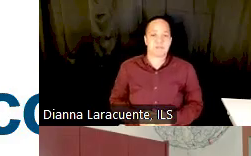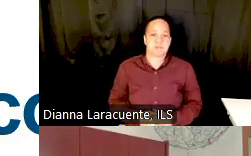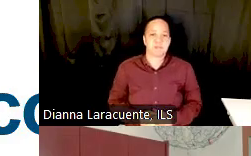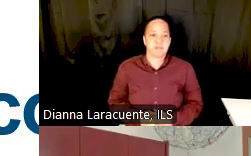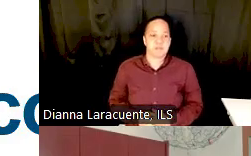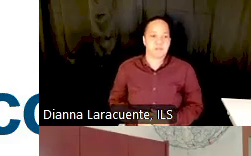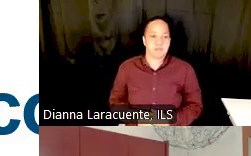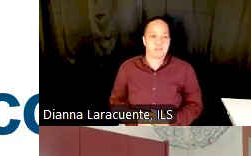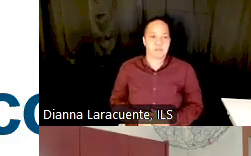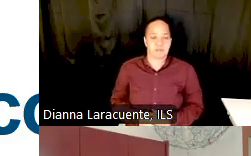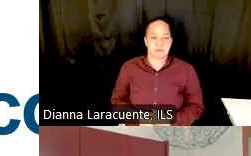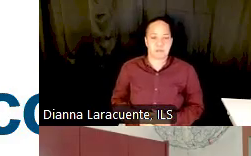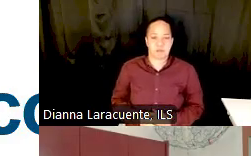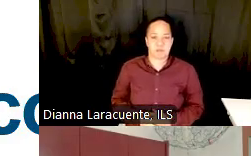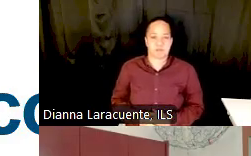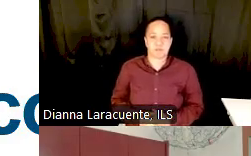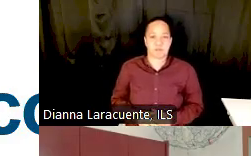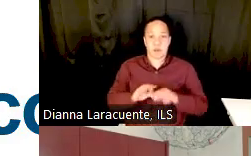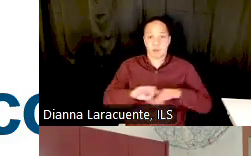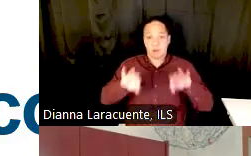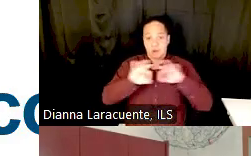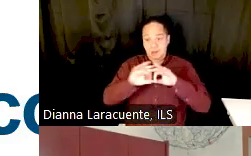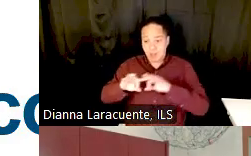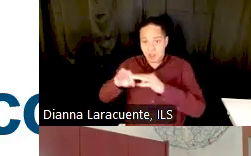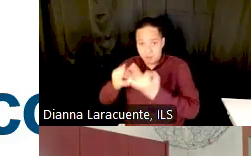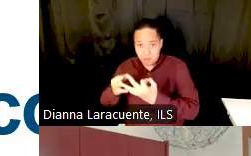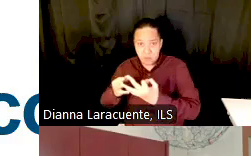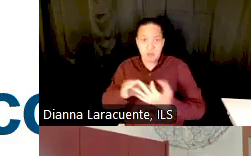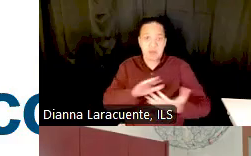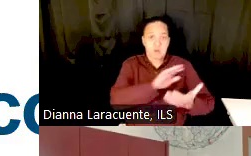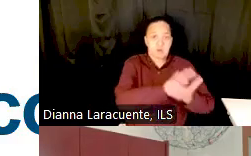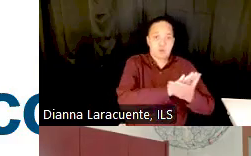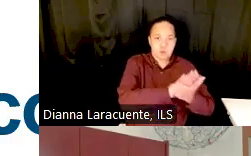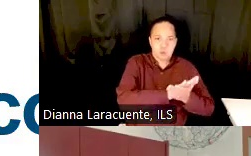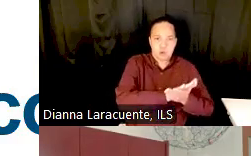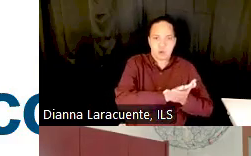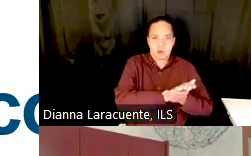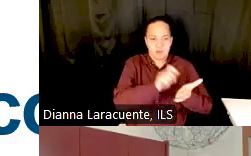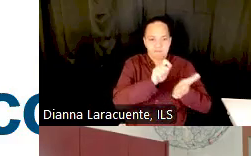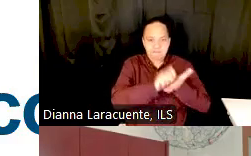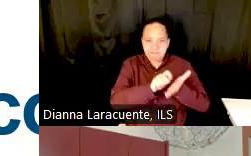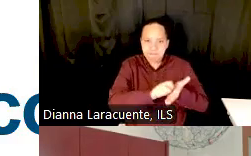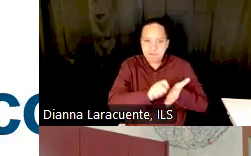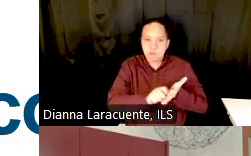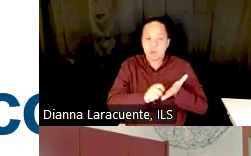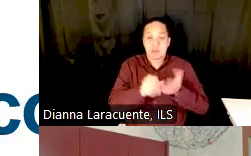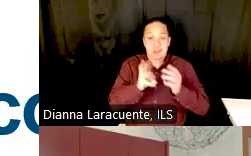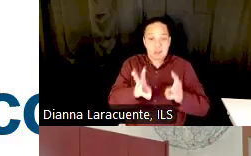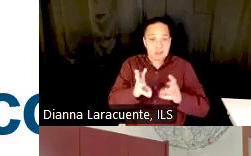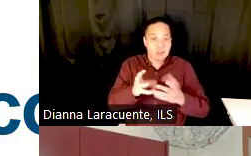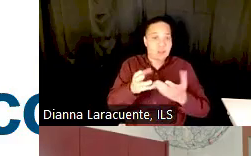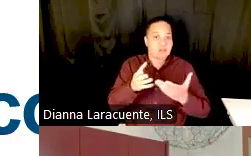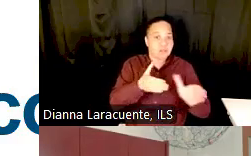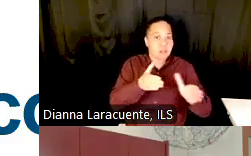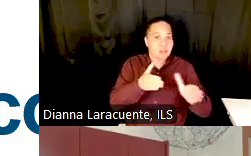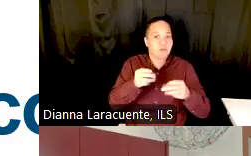También es importante cómo nuestras familias y las escuelas nos documentamos sobre estrategias y formas para hacer. En